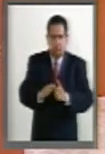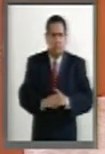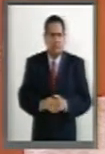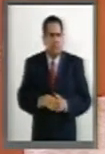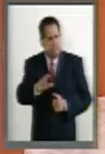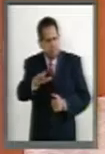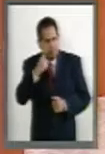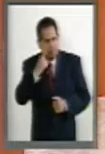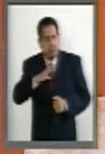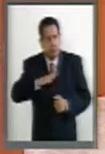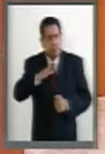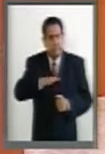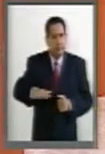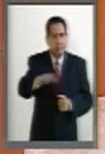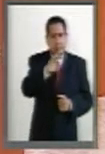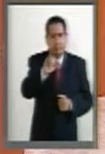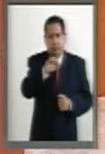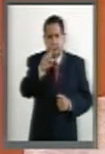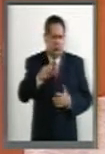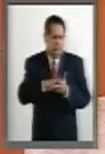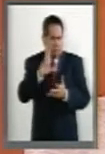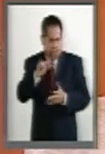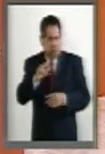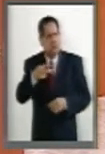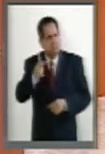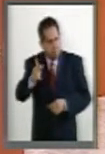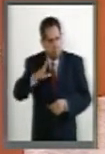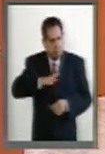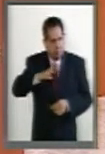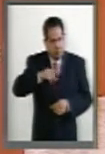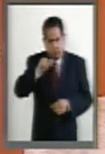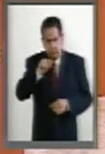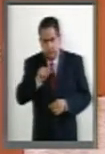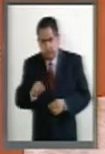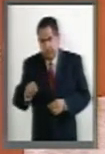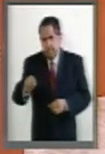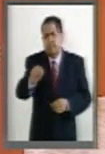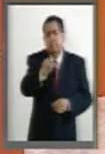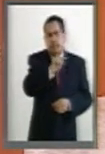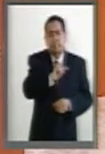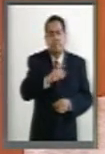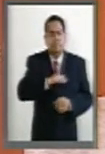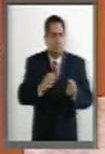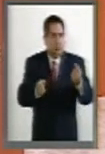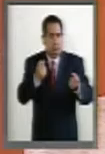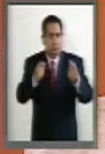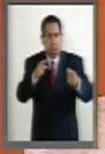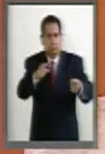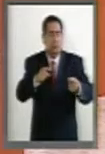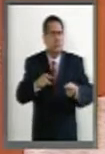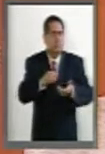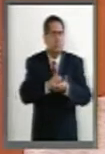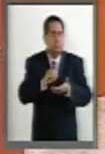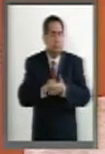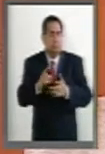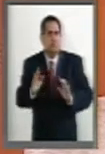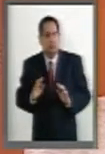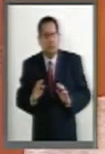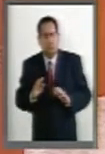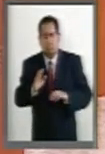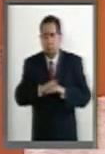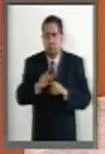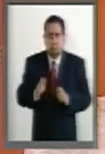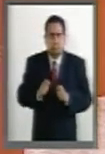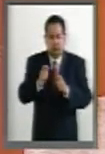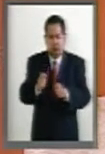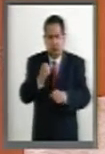ejidos, aunque no es la mayoría, pero ni la generalidad, pero hay ejidos aún que la igualdad de